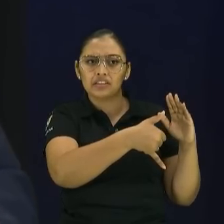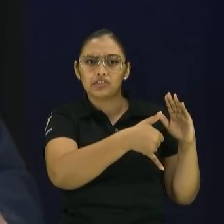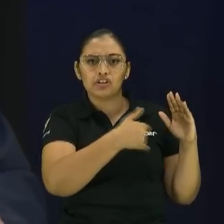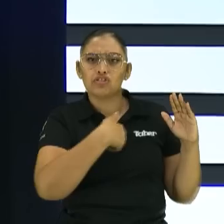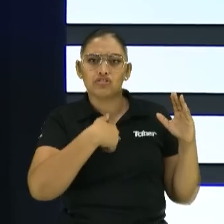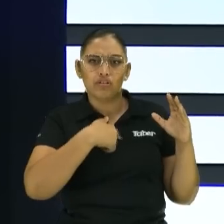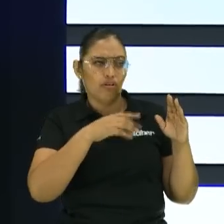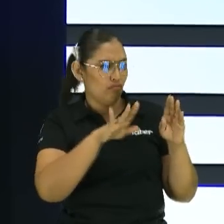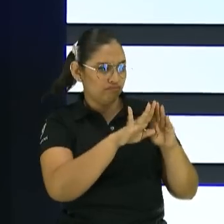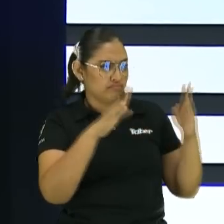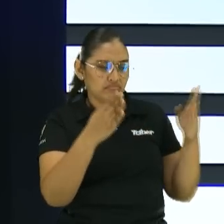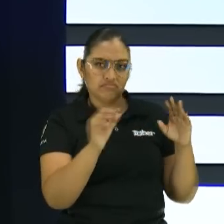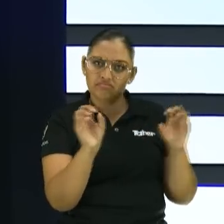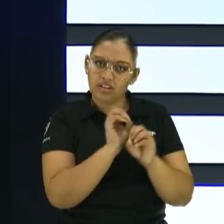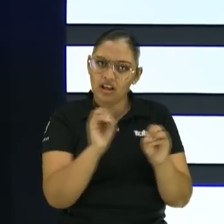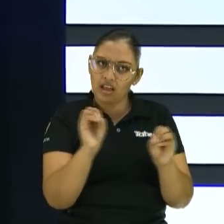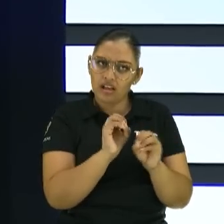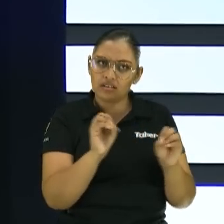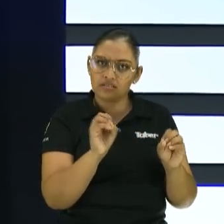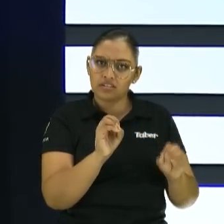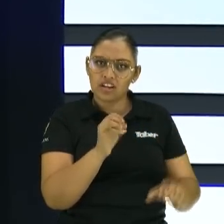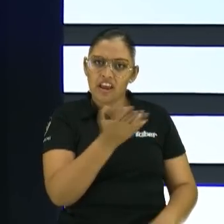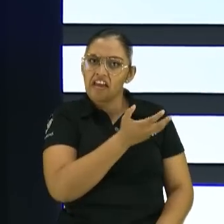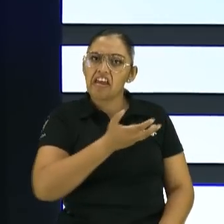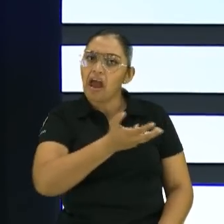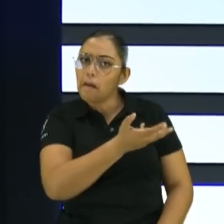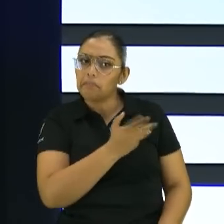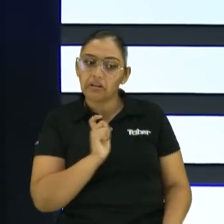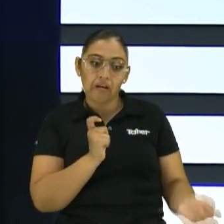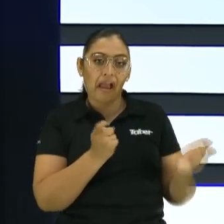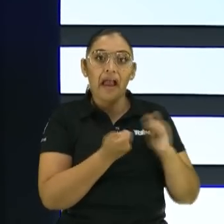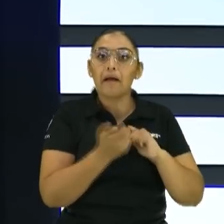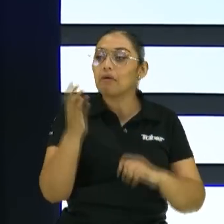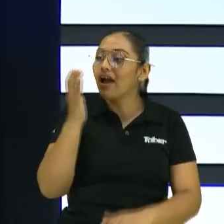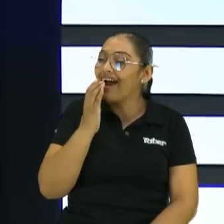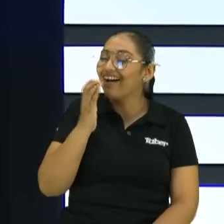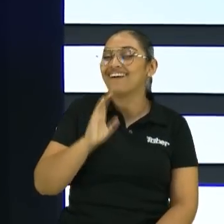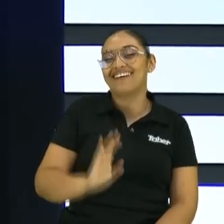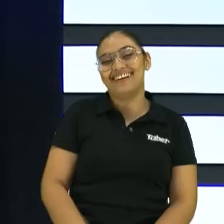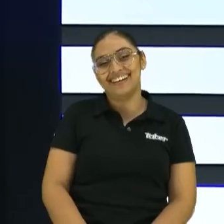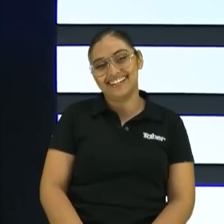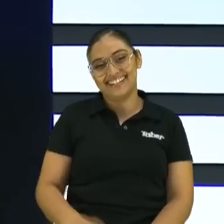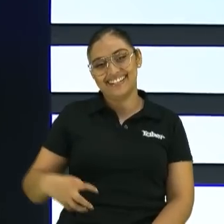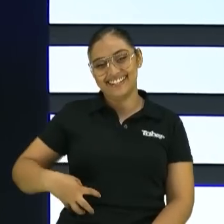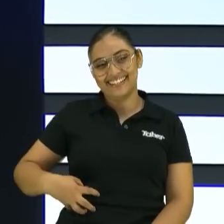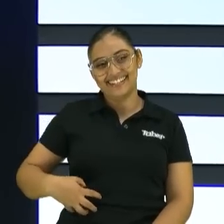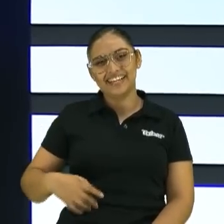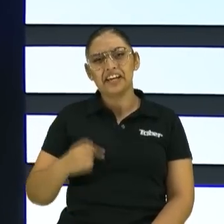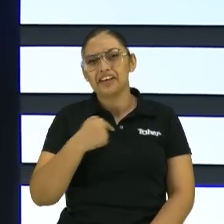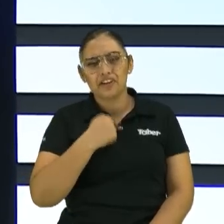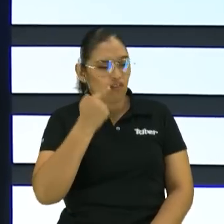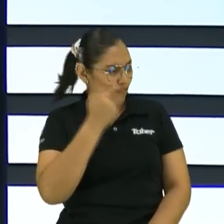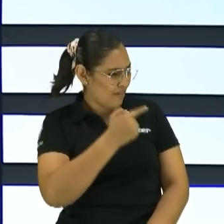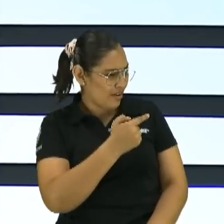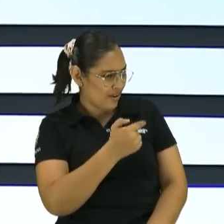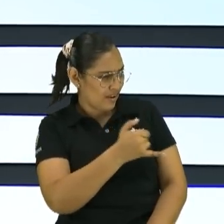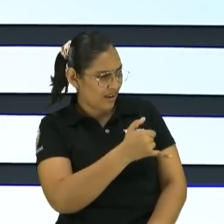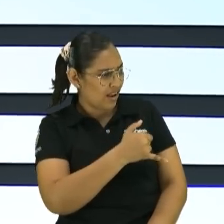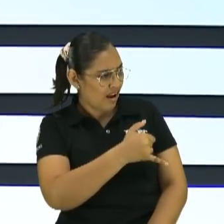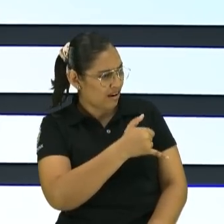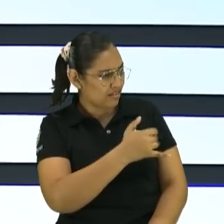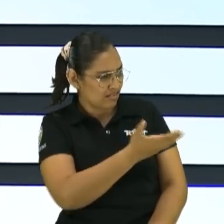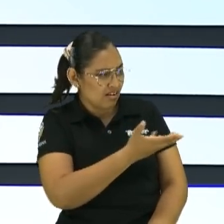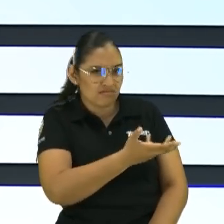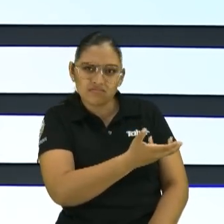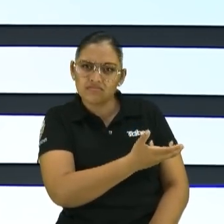destapar y el vino se convertía en agua Entonces yo llegaba y decía Mira